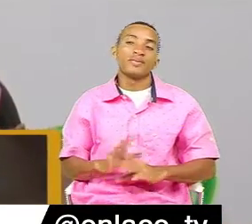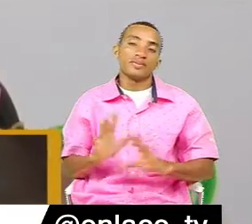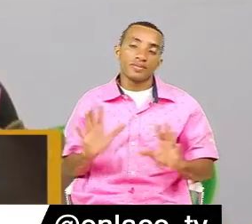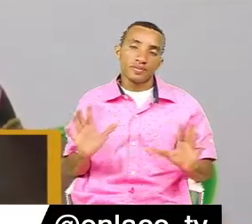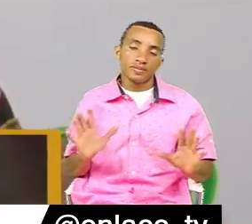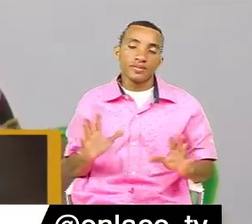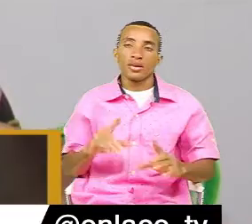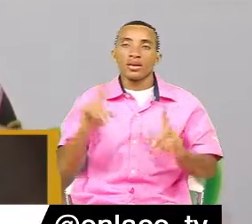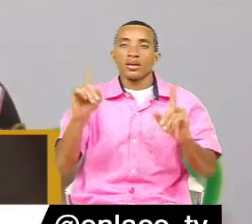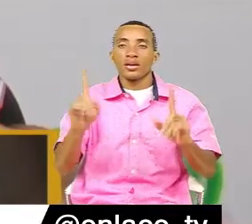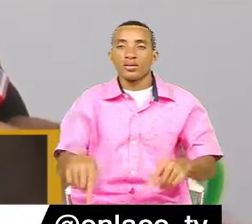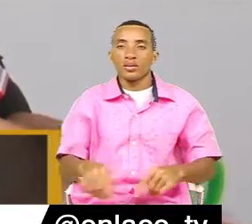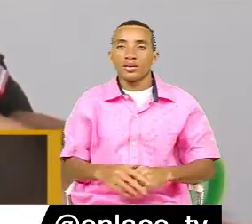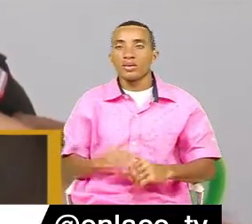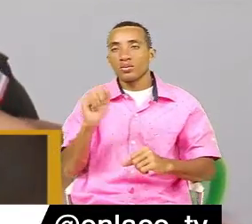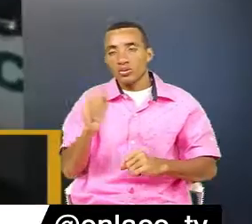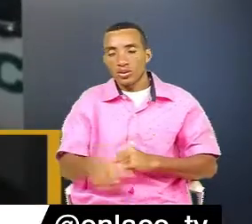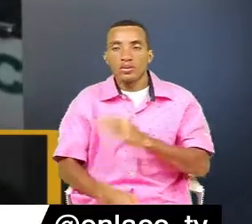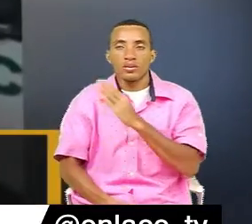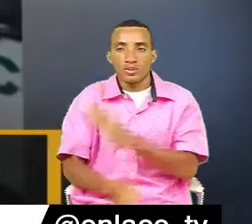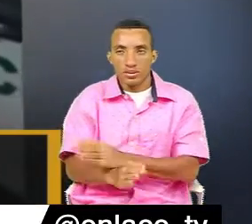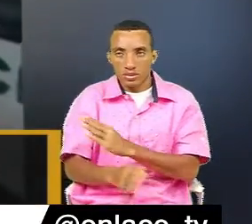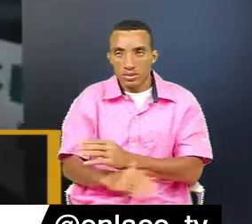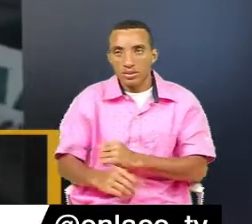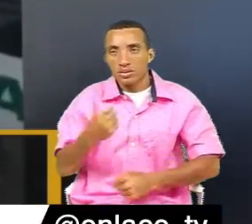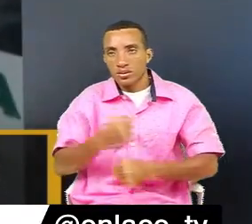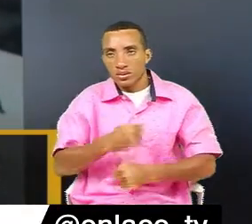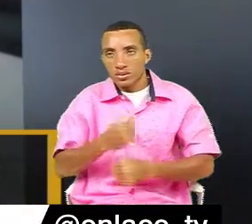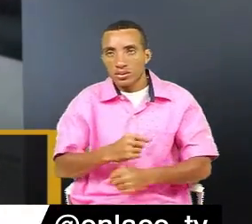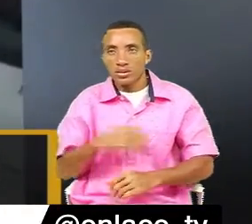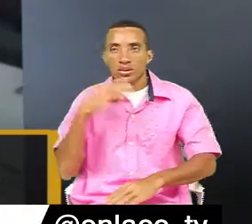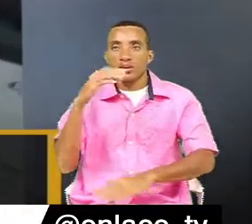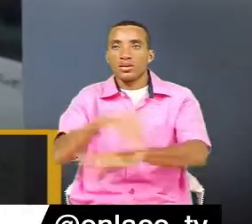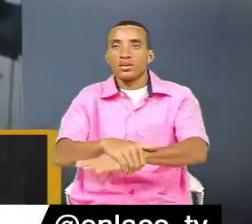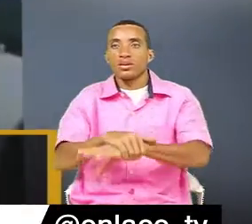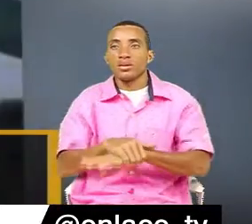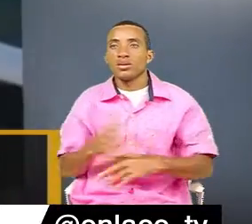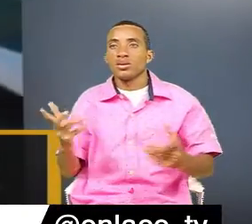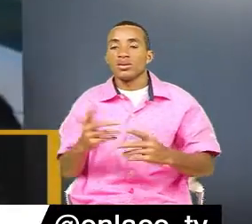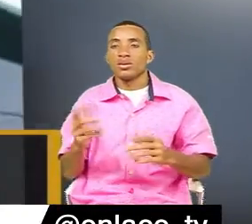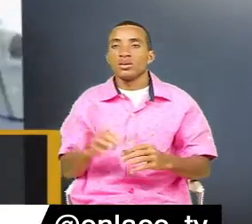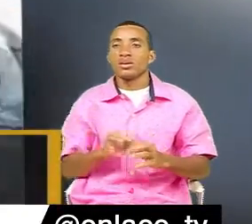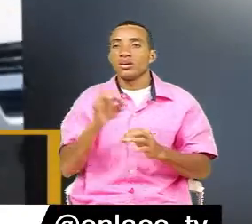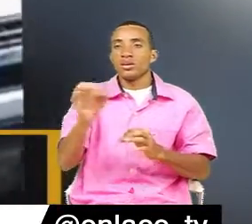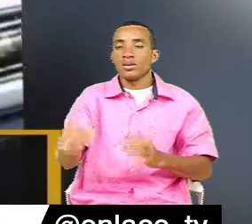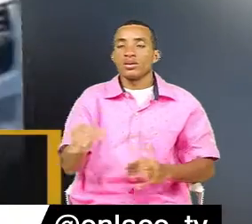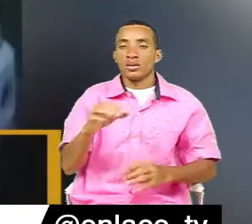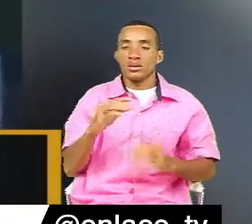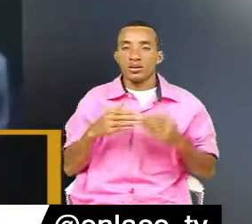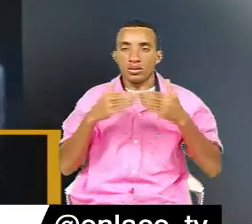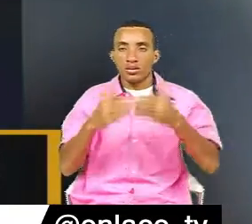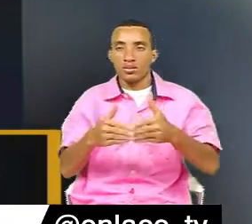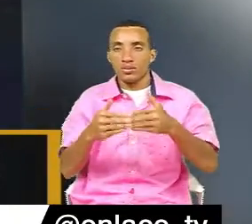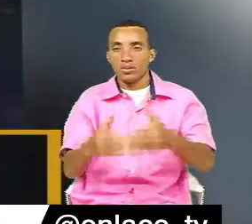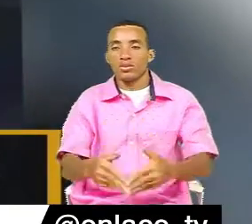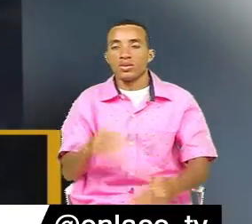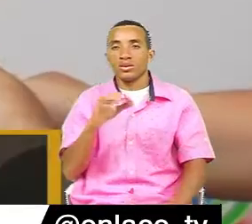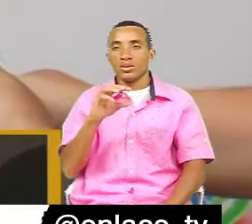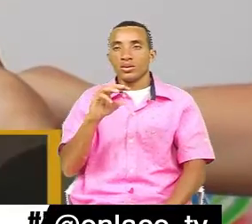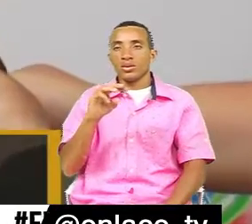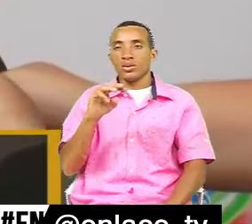mucho espacio para poder seguir trabajando. Su detención se logró en flagrancia en el sector de Puerto Bolívar, en el municipio de Morales, sur de Bolívar.